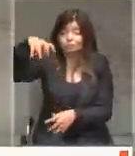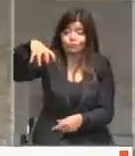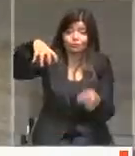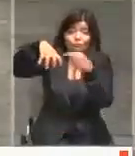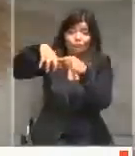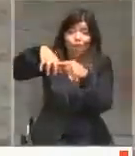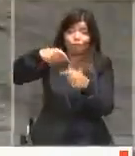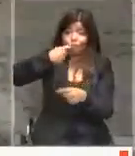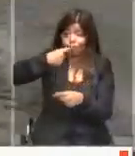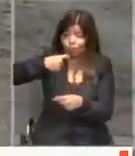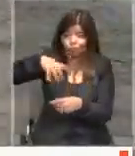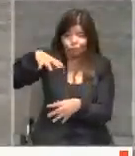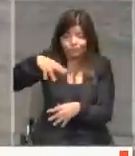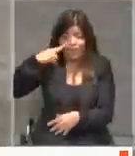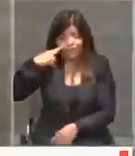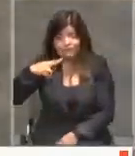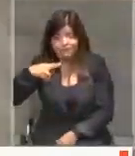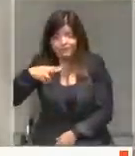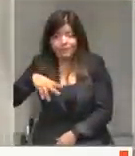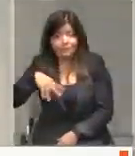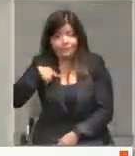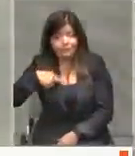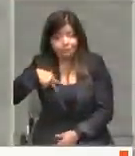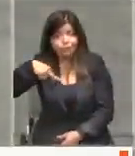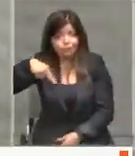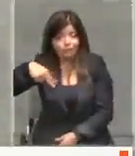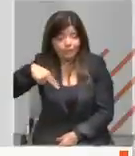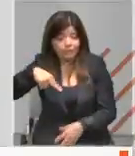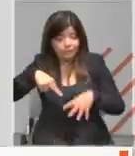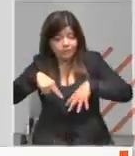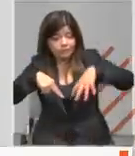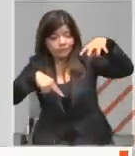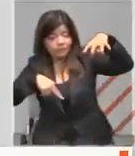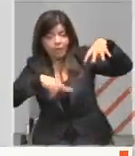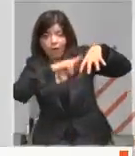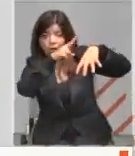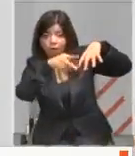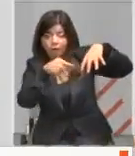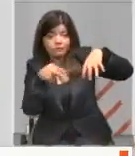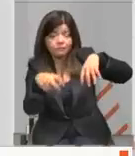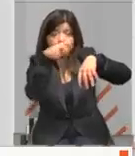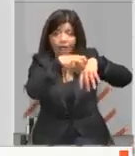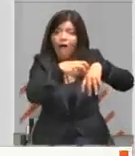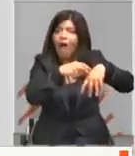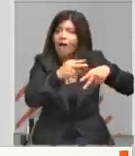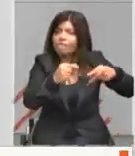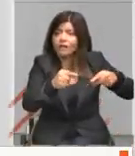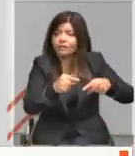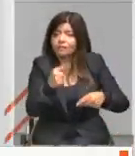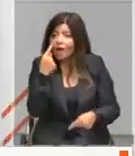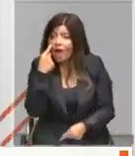que hay. Que mira, imagínate la altura que voy caminando, parece una duna. Así estaba la cocina, el comedor.